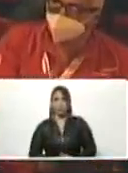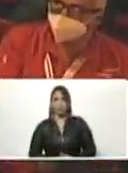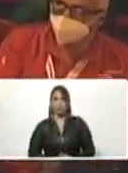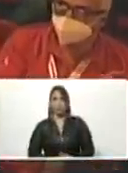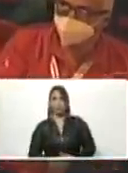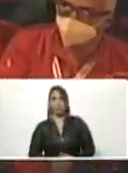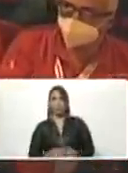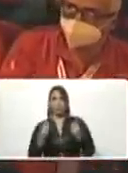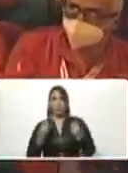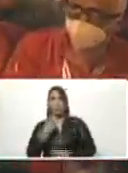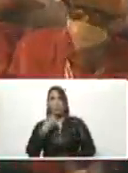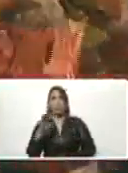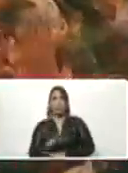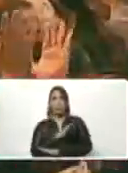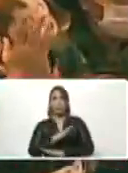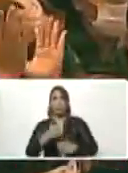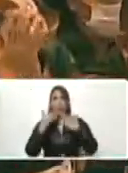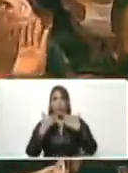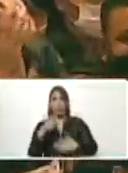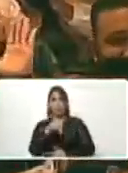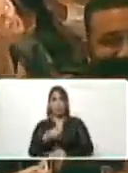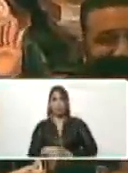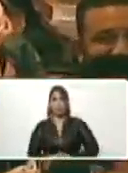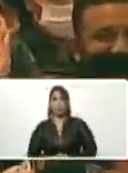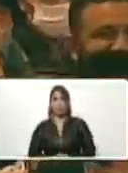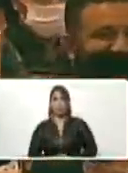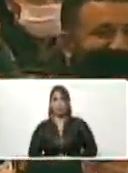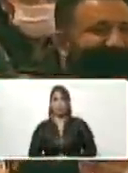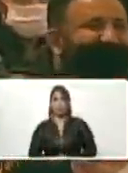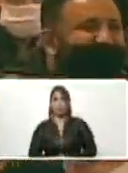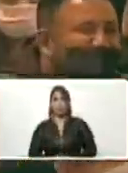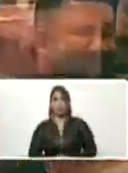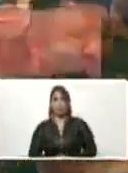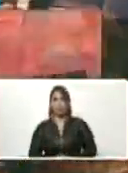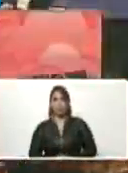Como dice la canción, gracias a ti.